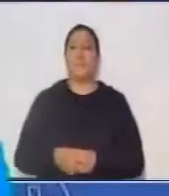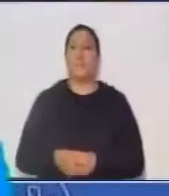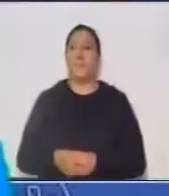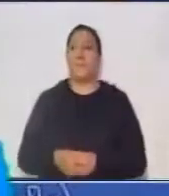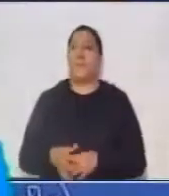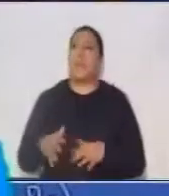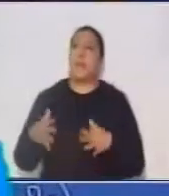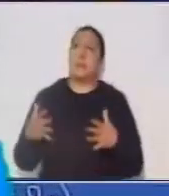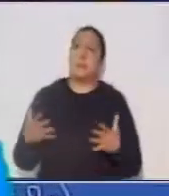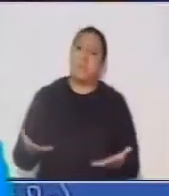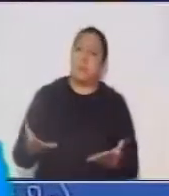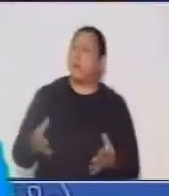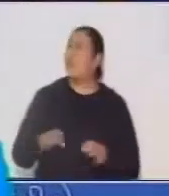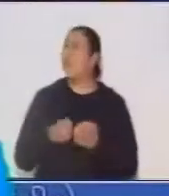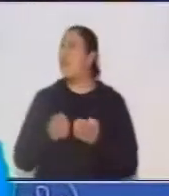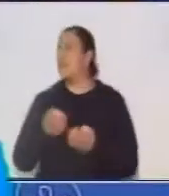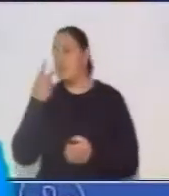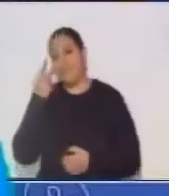vemos entonces